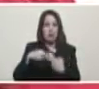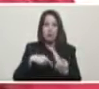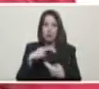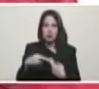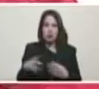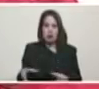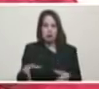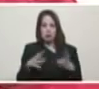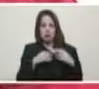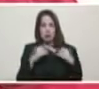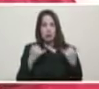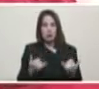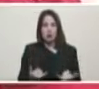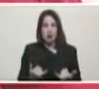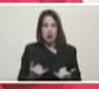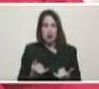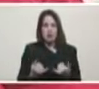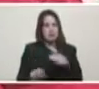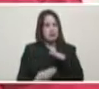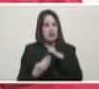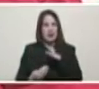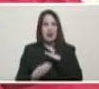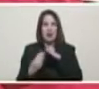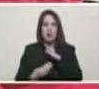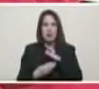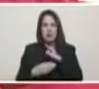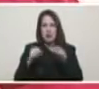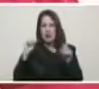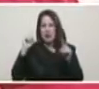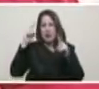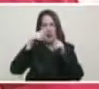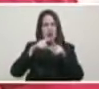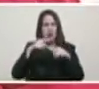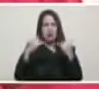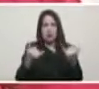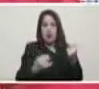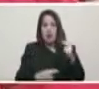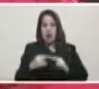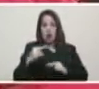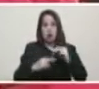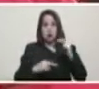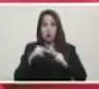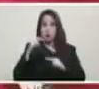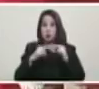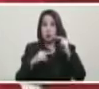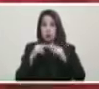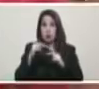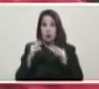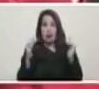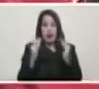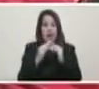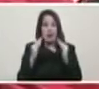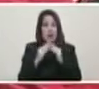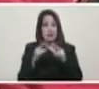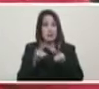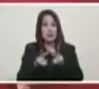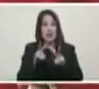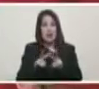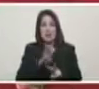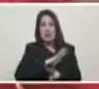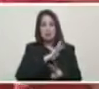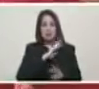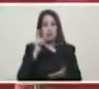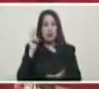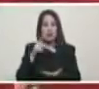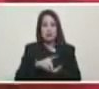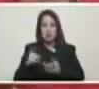asumiendo de la desde las bases el reto de la construcción de vivienda desde la participación y